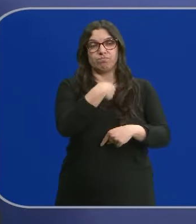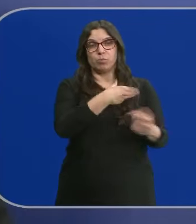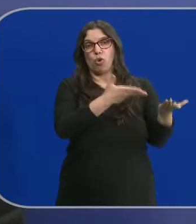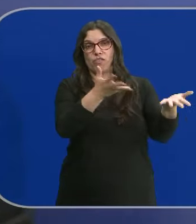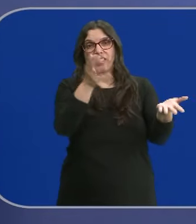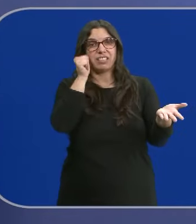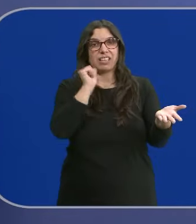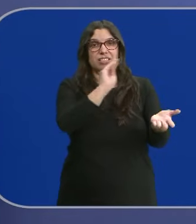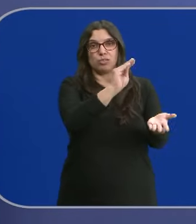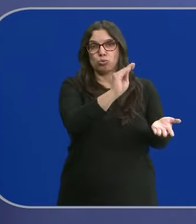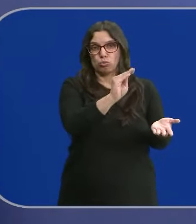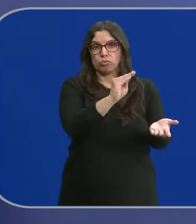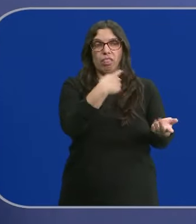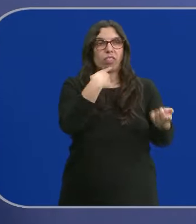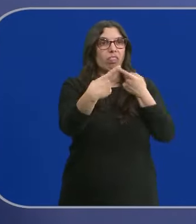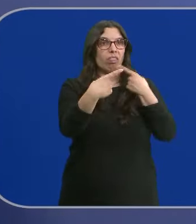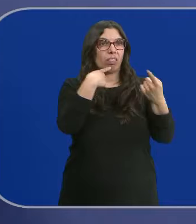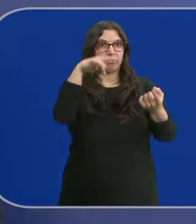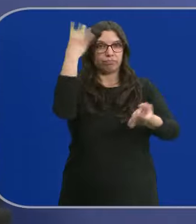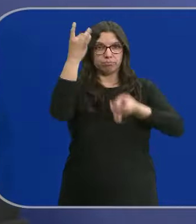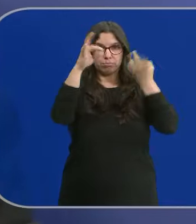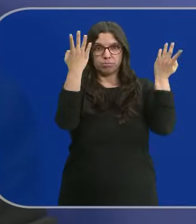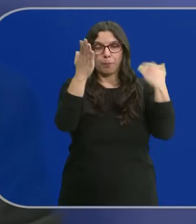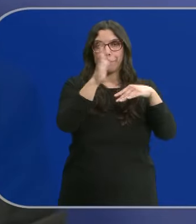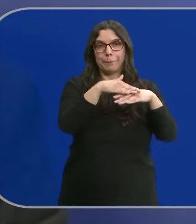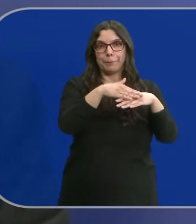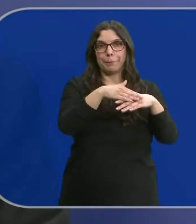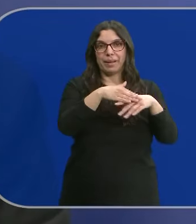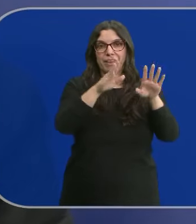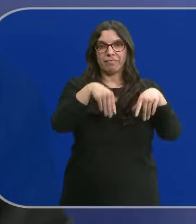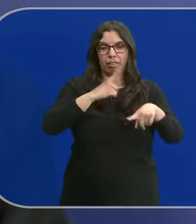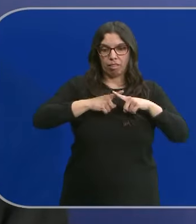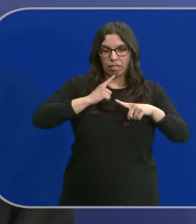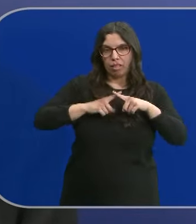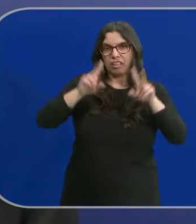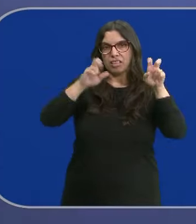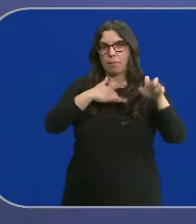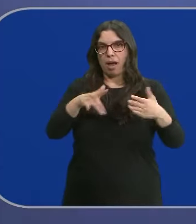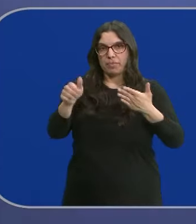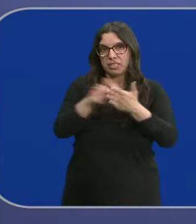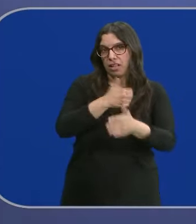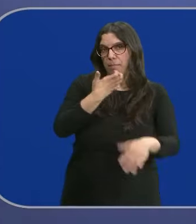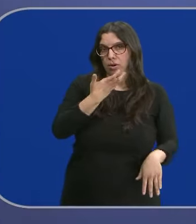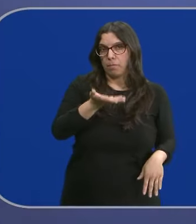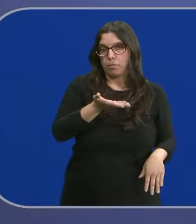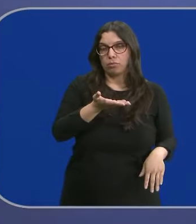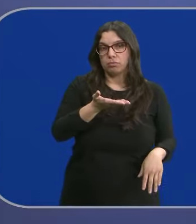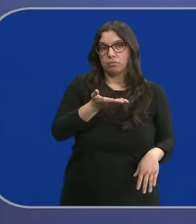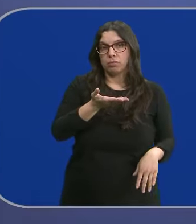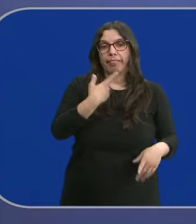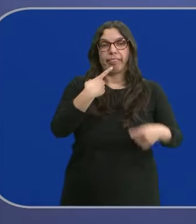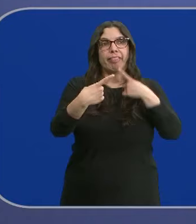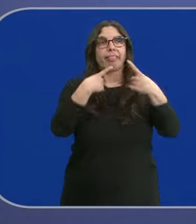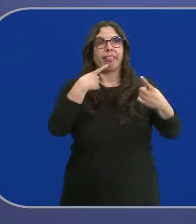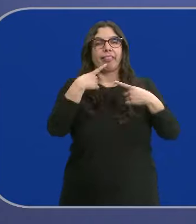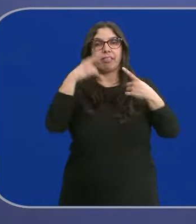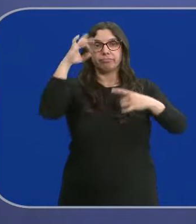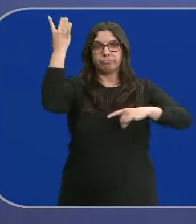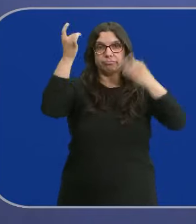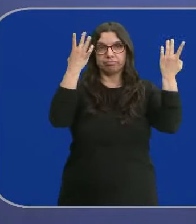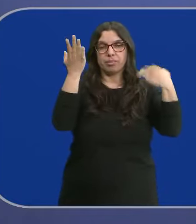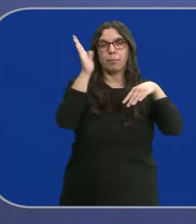ofrece Sánchez, relatos de ficción para hacernos tragar con la amnistía y relatos de ficción